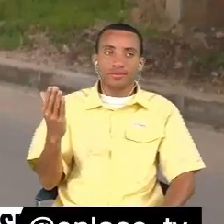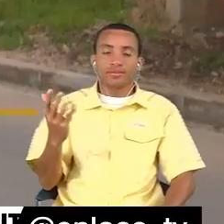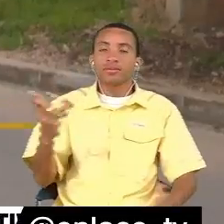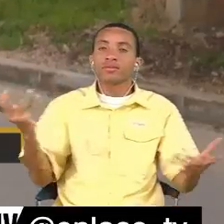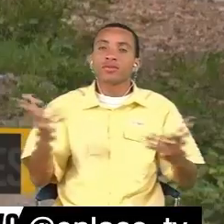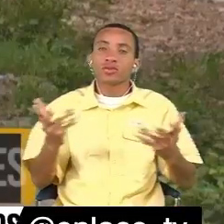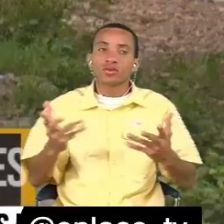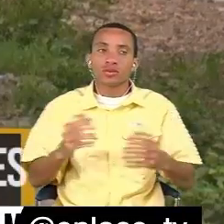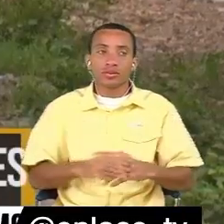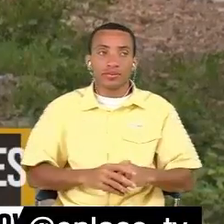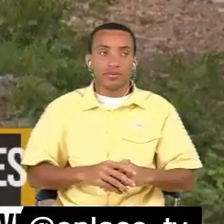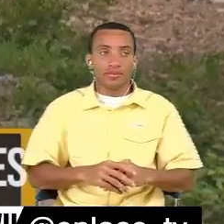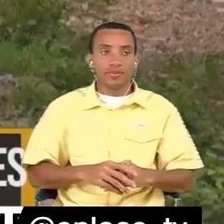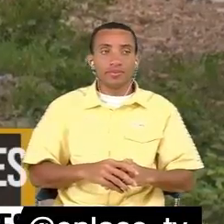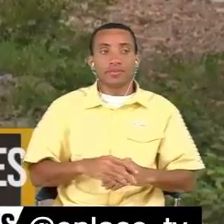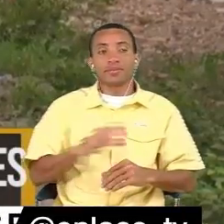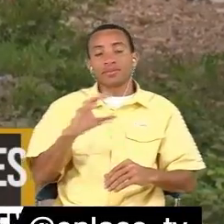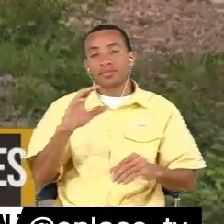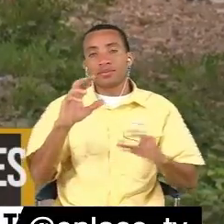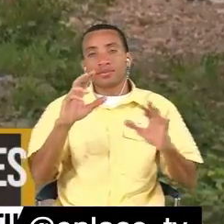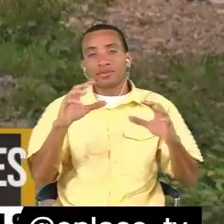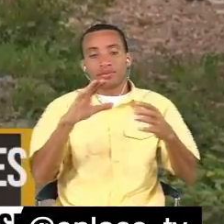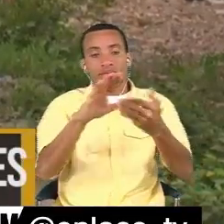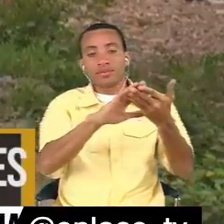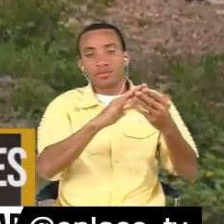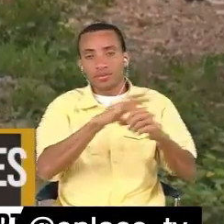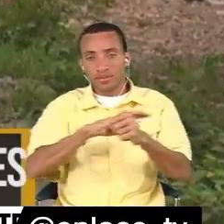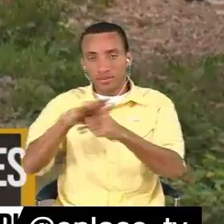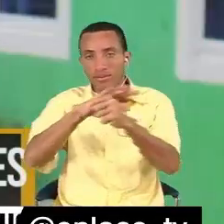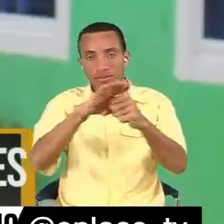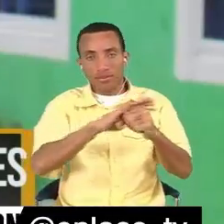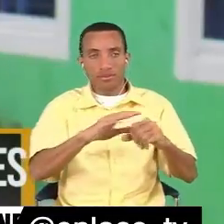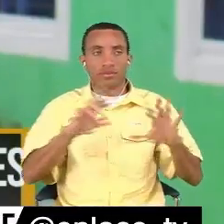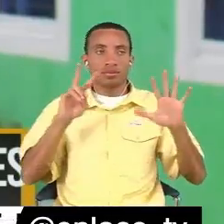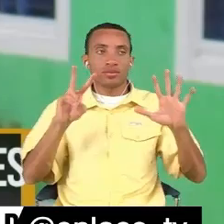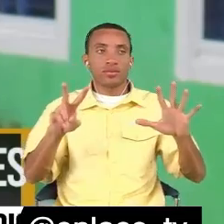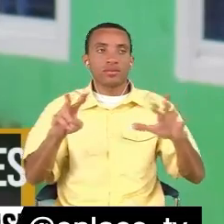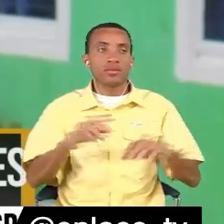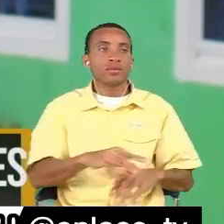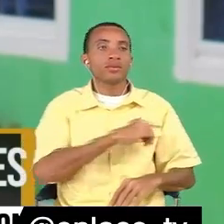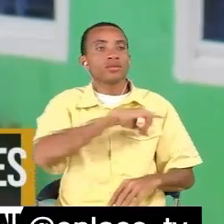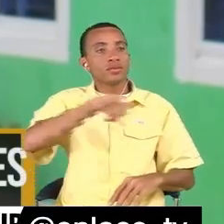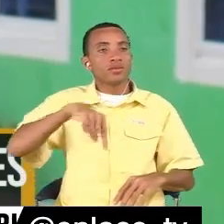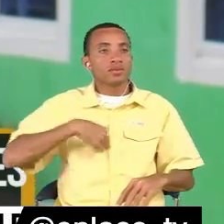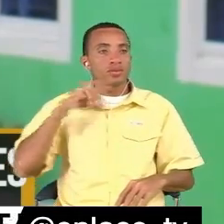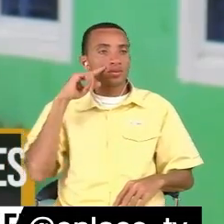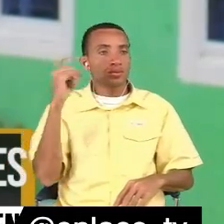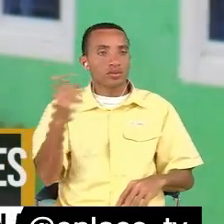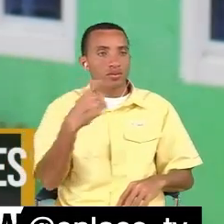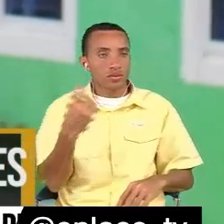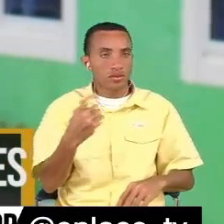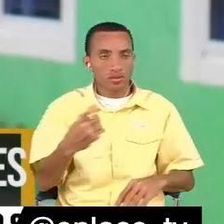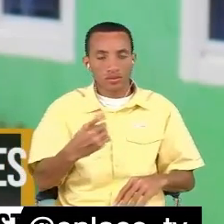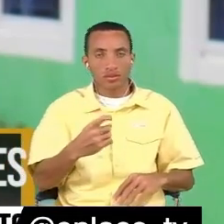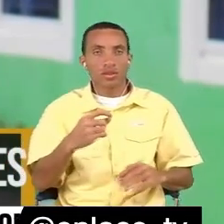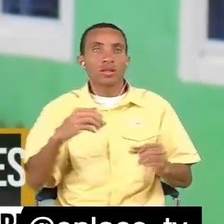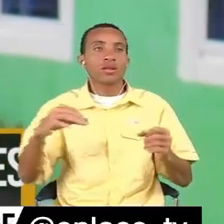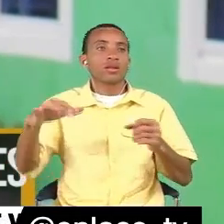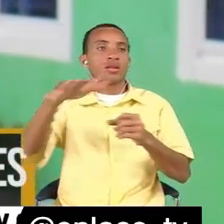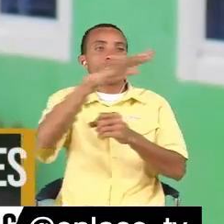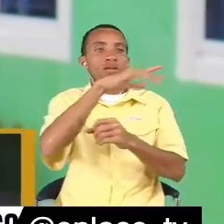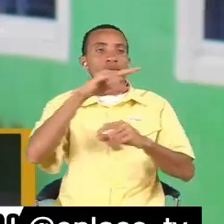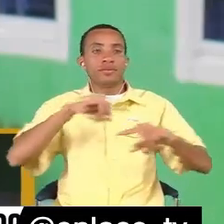para la recolección de llantas, actividad organizada por la Junta de Acción Comunal. Nosotros estamos buscando también el tema del control del medio ambiente. Nuestro barrio